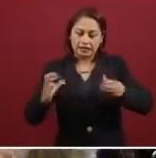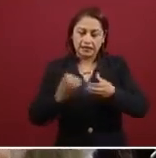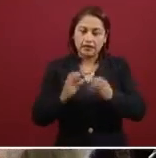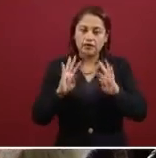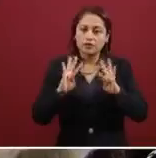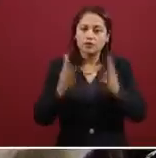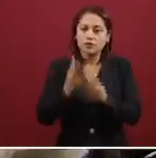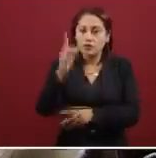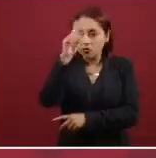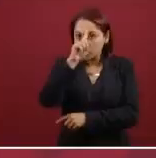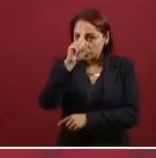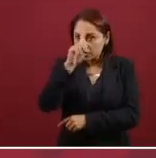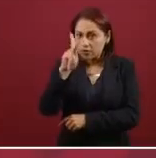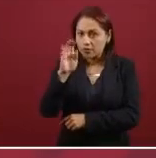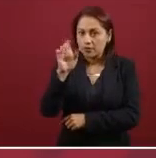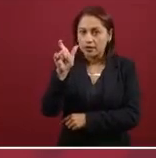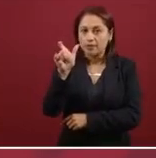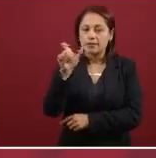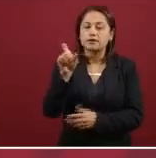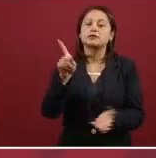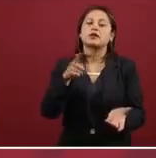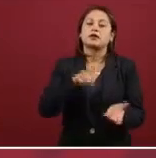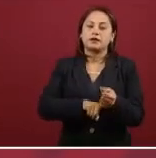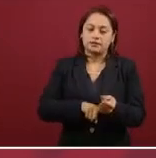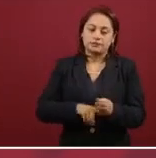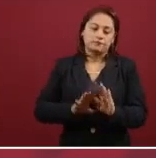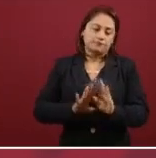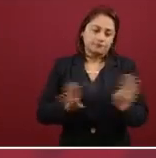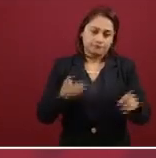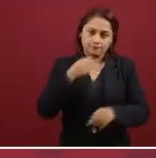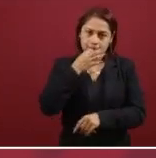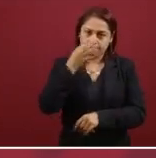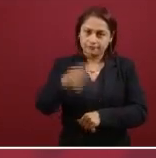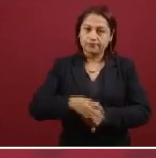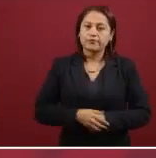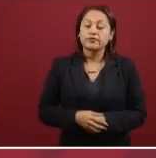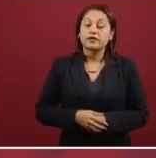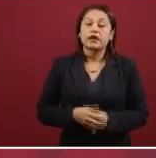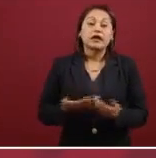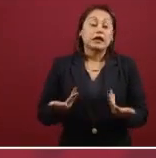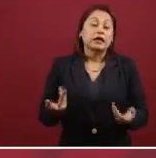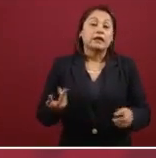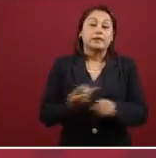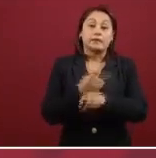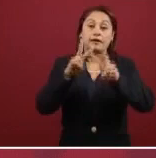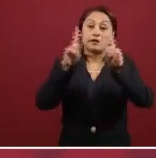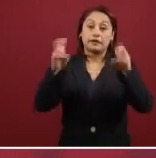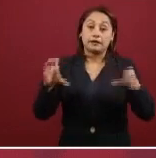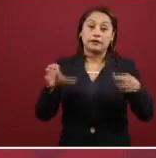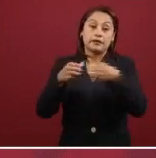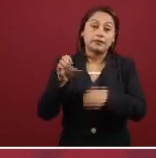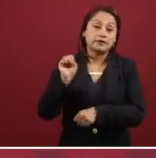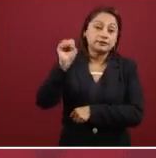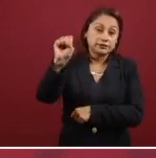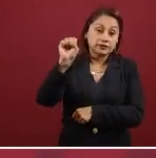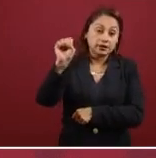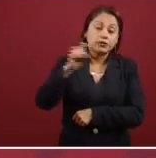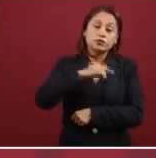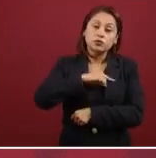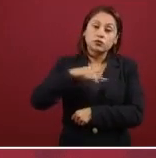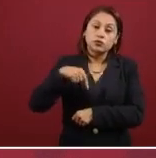sindicato, bueno, pues nosotros la reacción que hemos visto a lo largo de estos